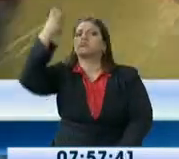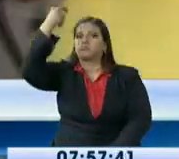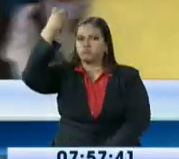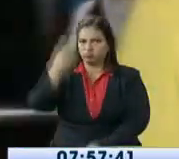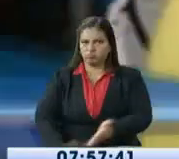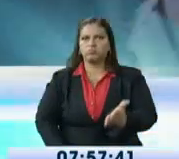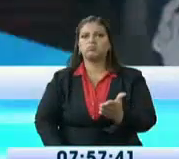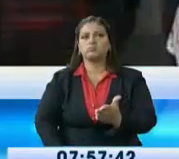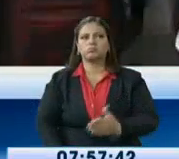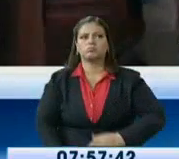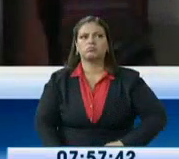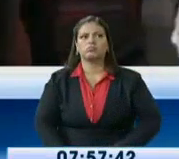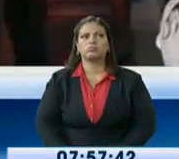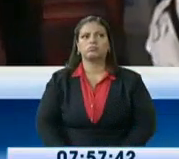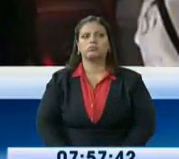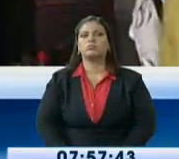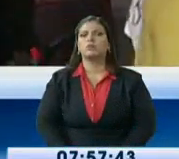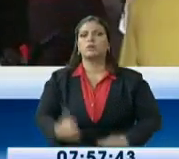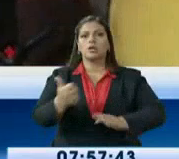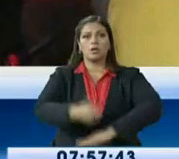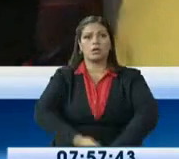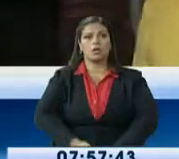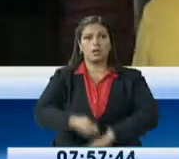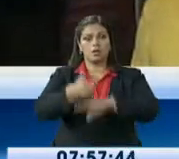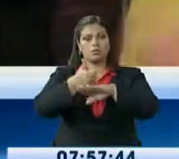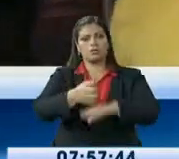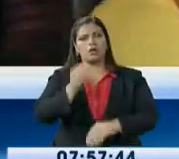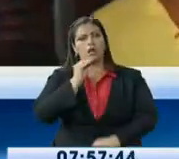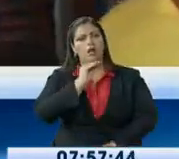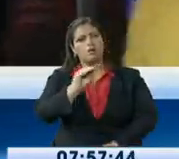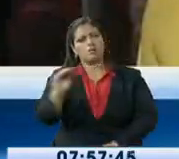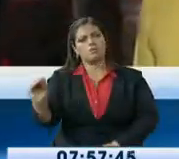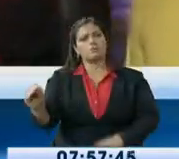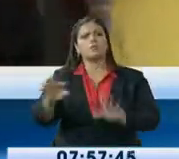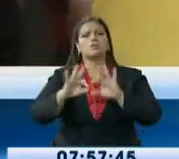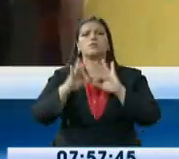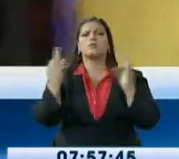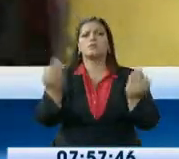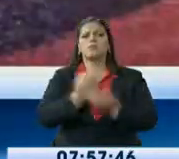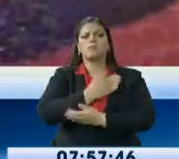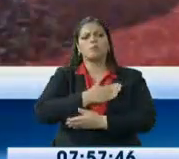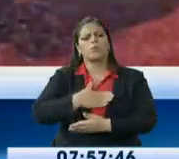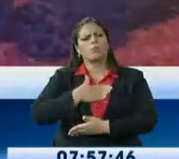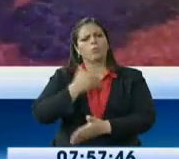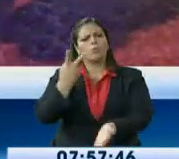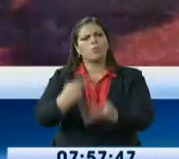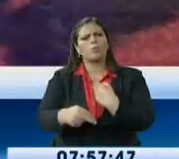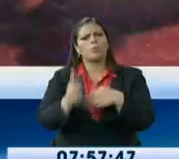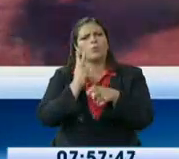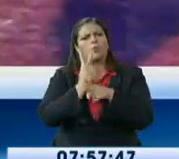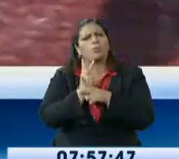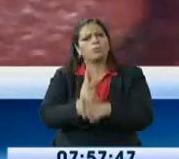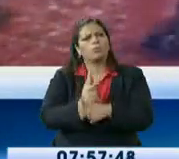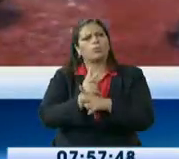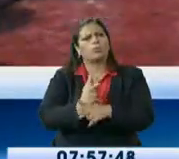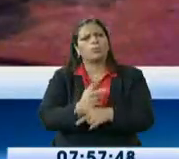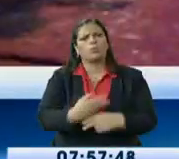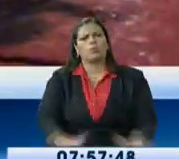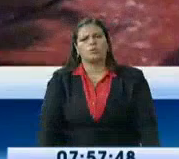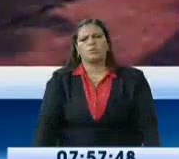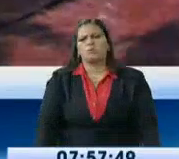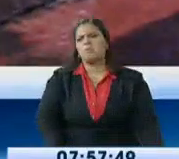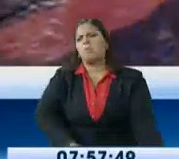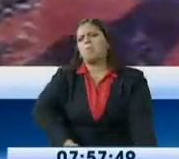actuar. Las autoridades hacen un llamado a las familias para que cuiden de sus hijos, que exista una comunicación adecuada con